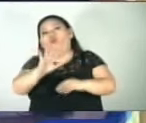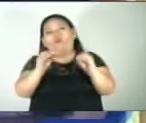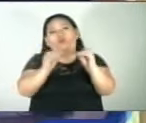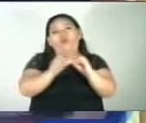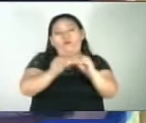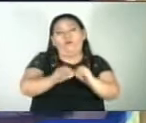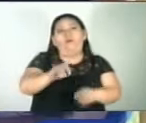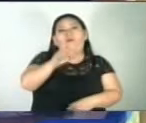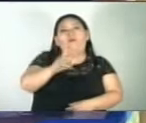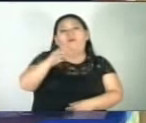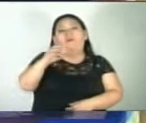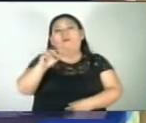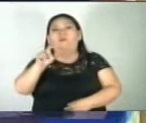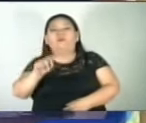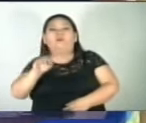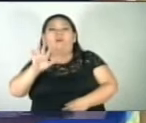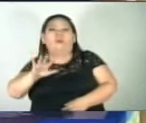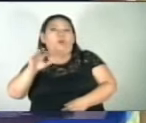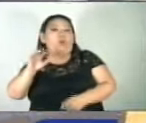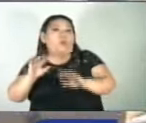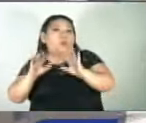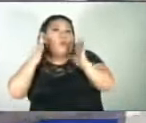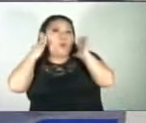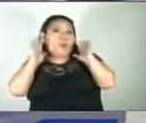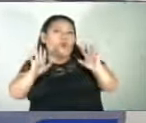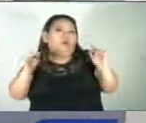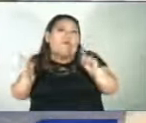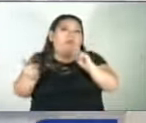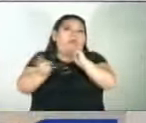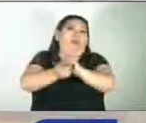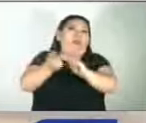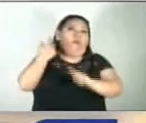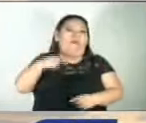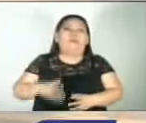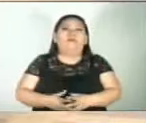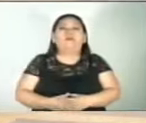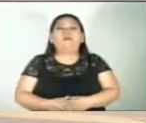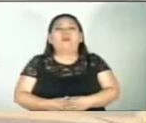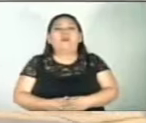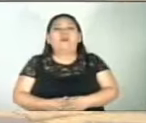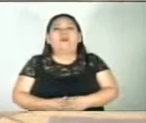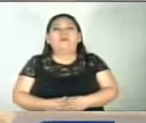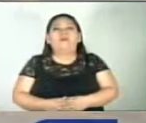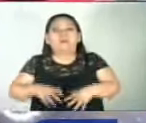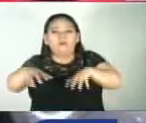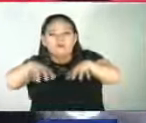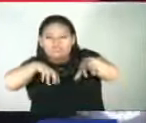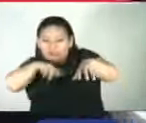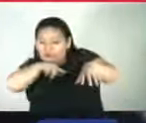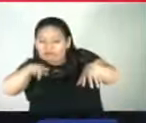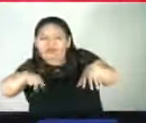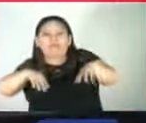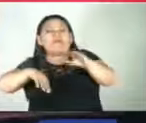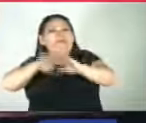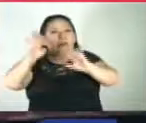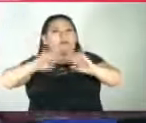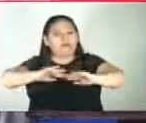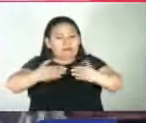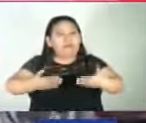un 10.59% no tenía ninguna relación cercana con las menores. En cuanto a los departamentos donde se registraron